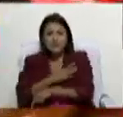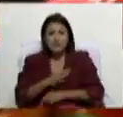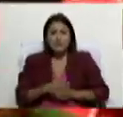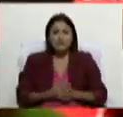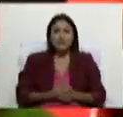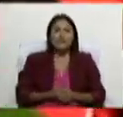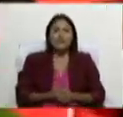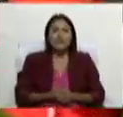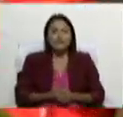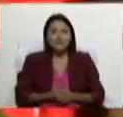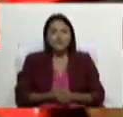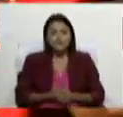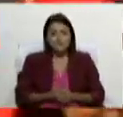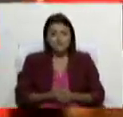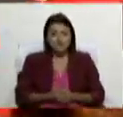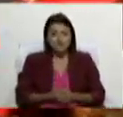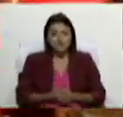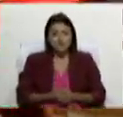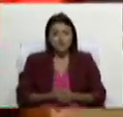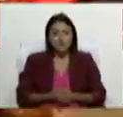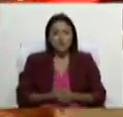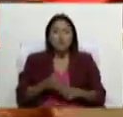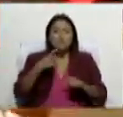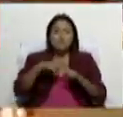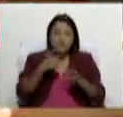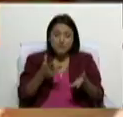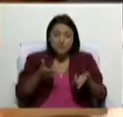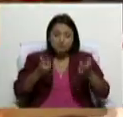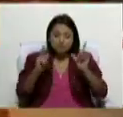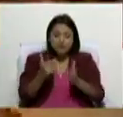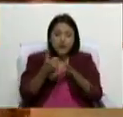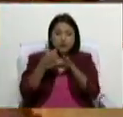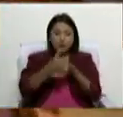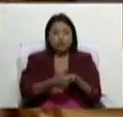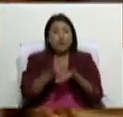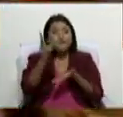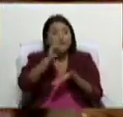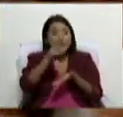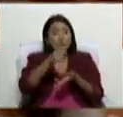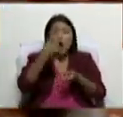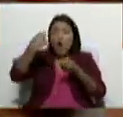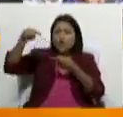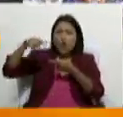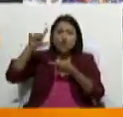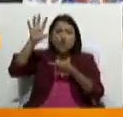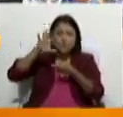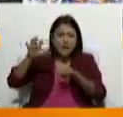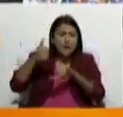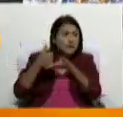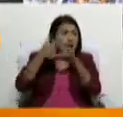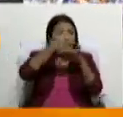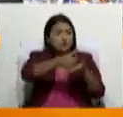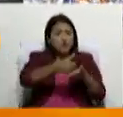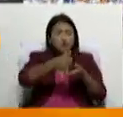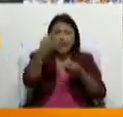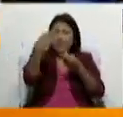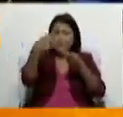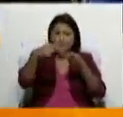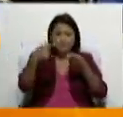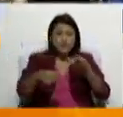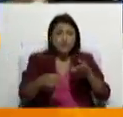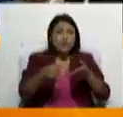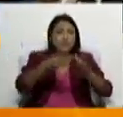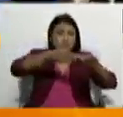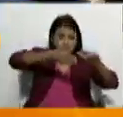pueblo palestino, también para que dejen ingresar la ayuda humanitaria que le han enviado varios países del mundo, inclusive